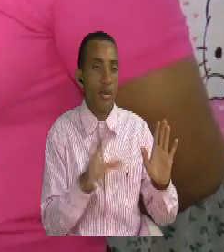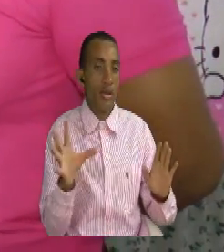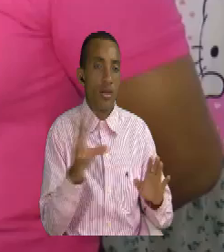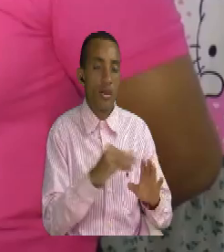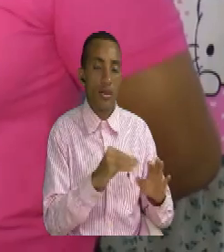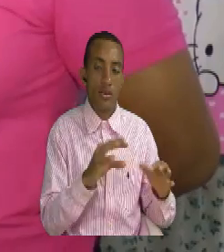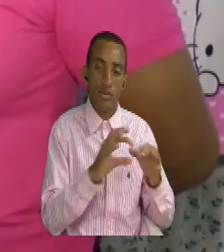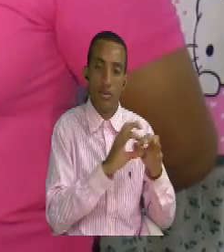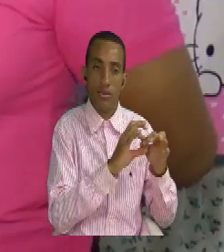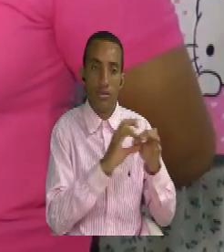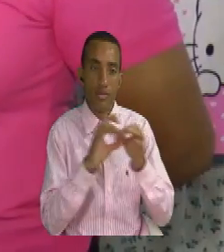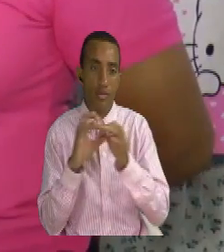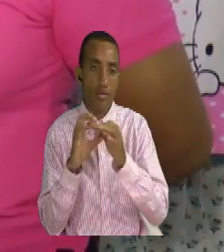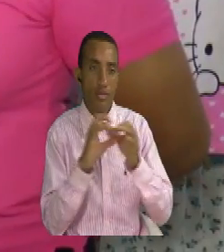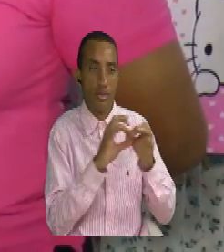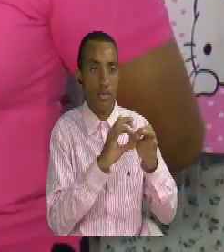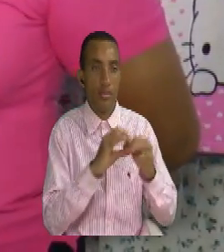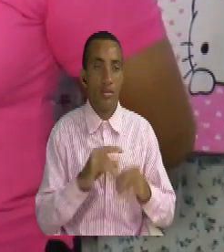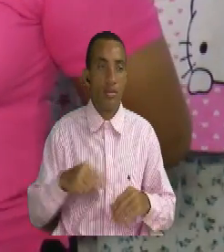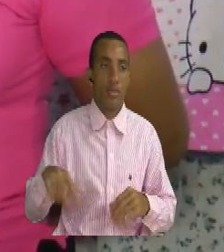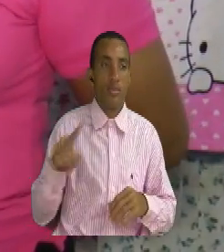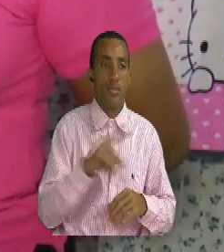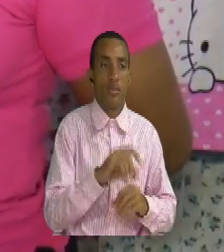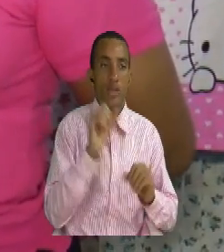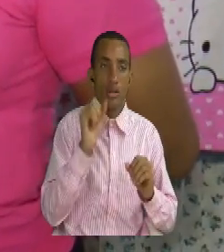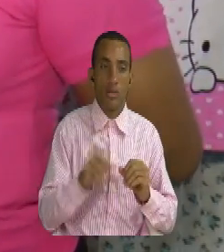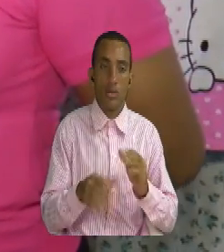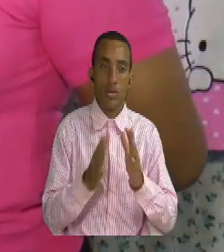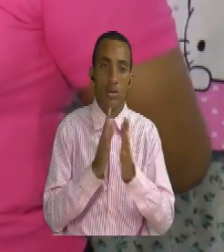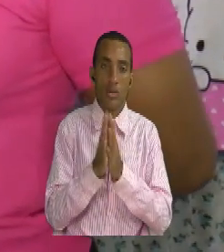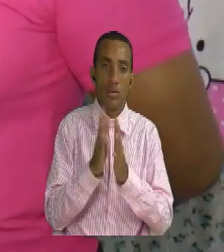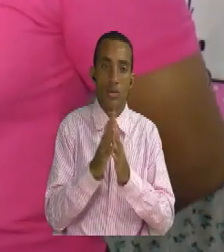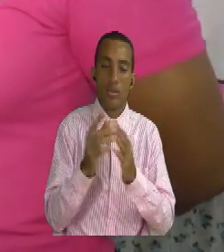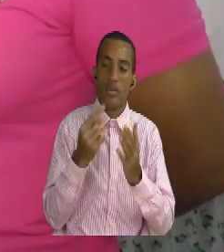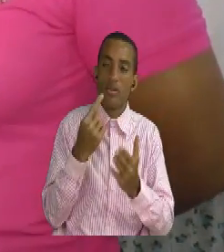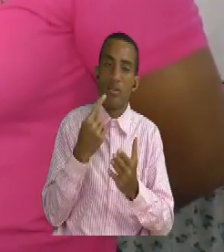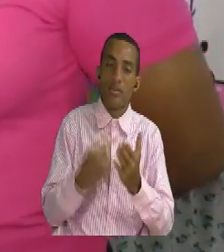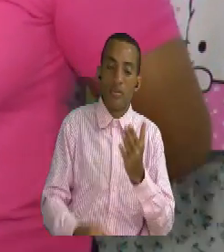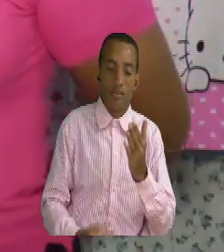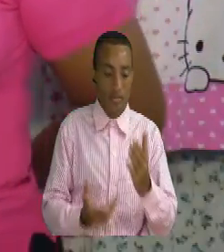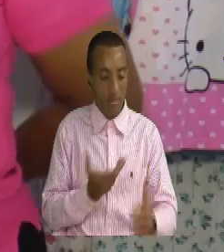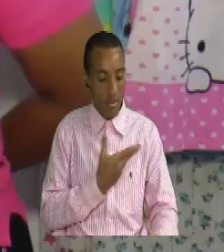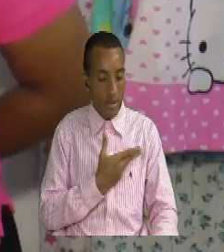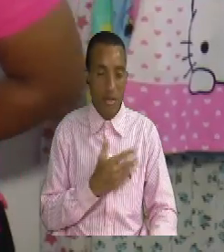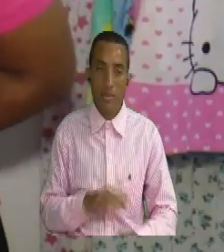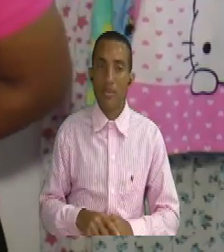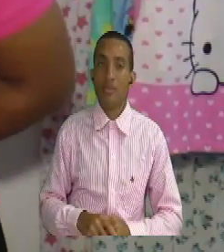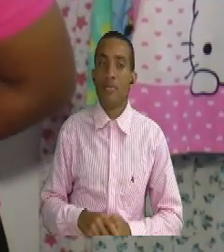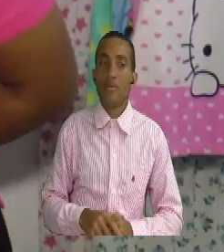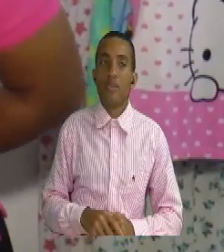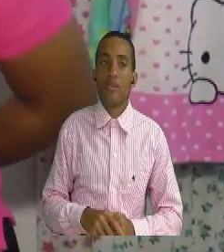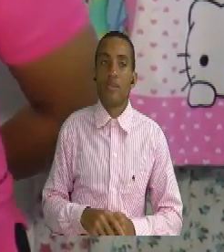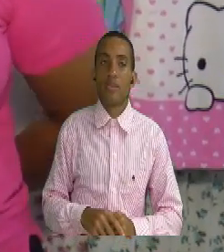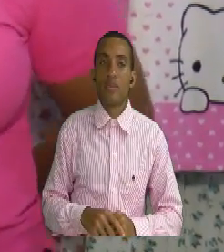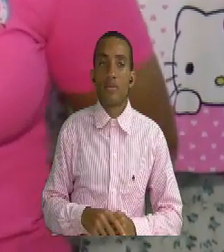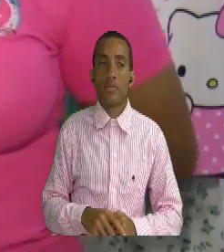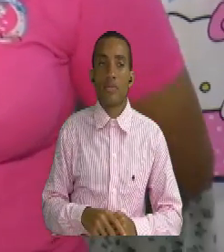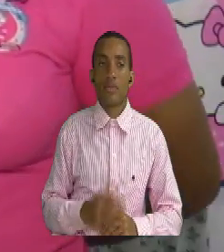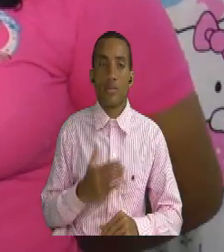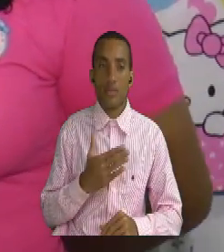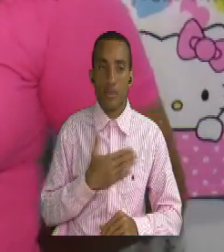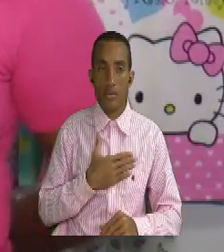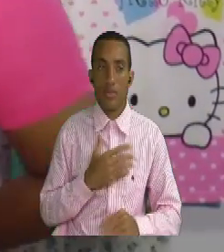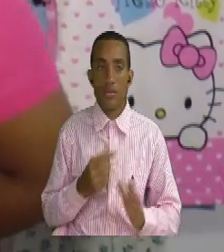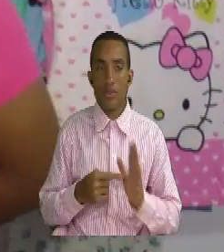sociedad que se armó, y que ustedes pueda contarle a toda nuestra ciudad qué es Ser Madres. Bueno, pues para mí es un